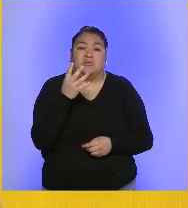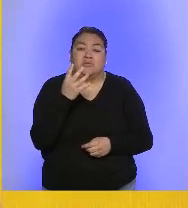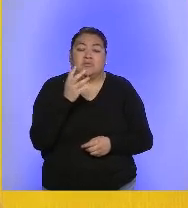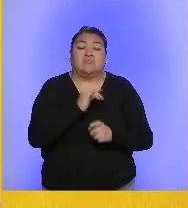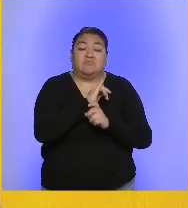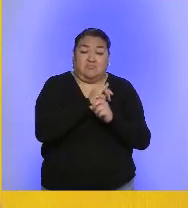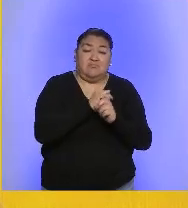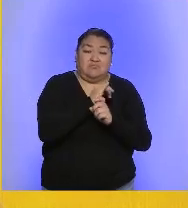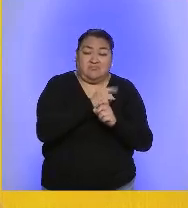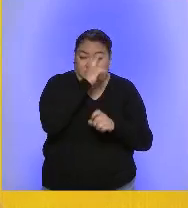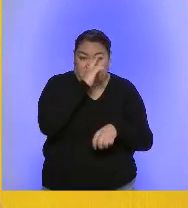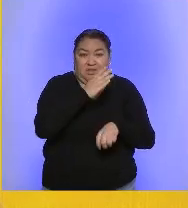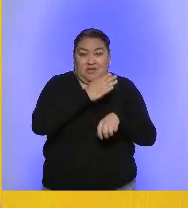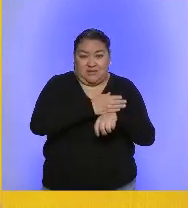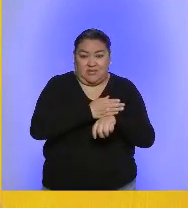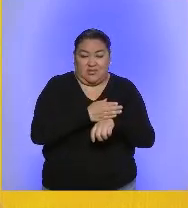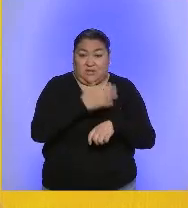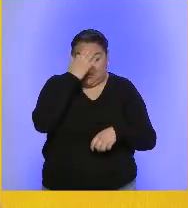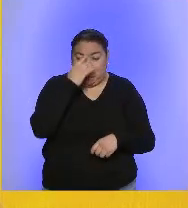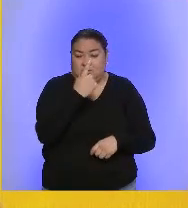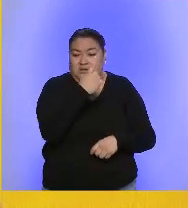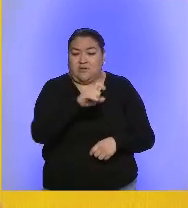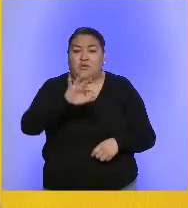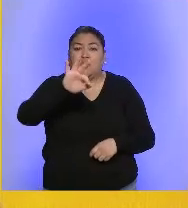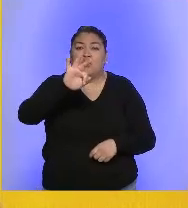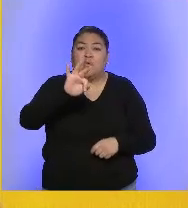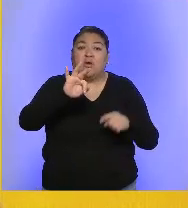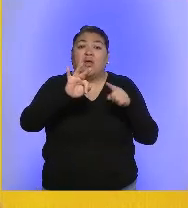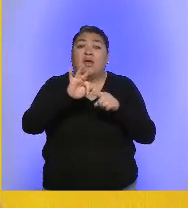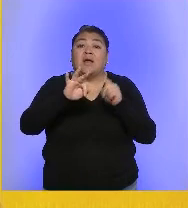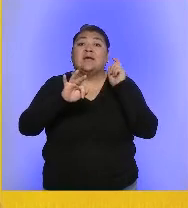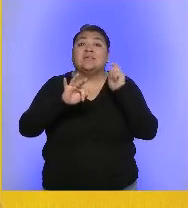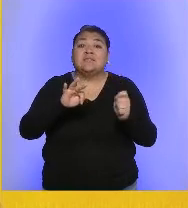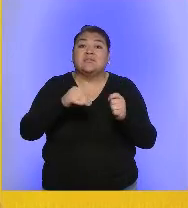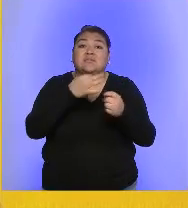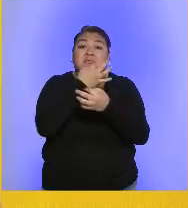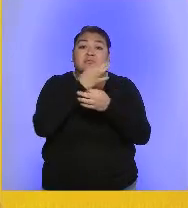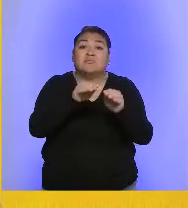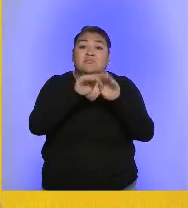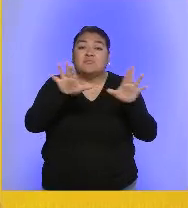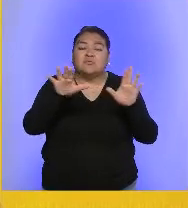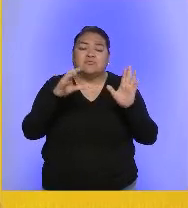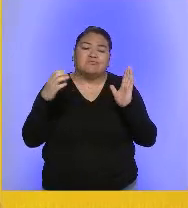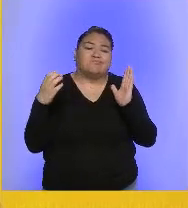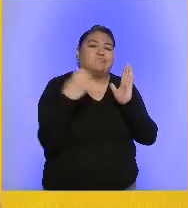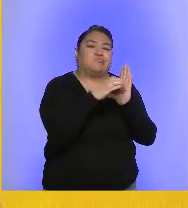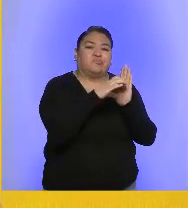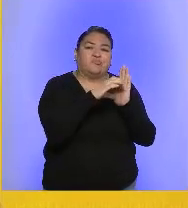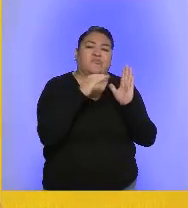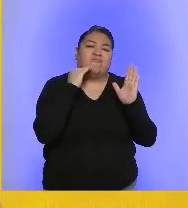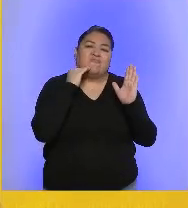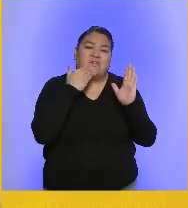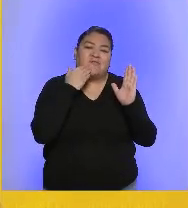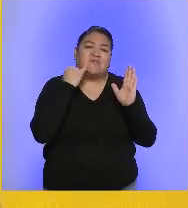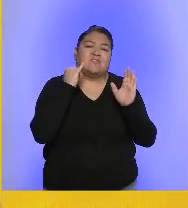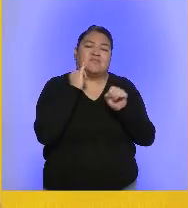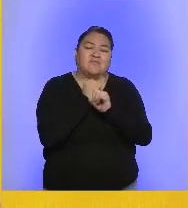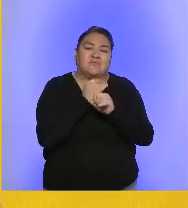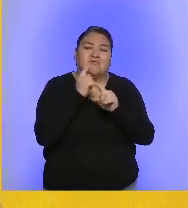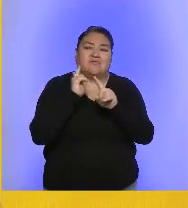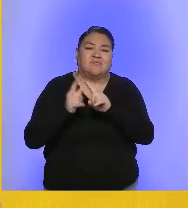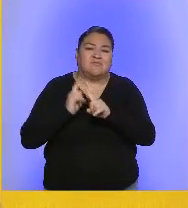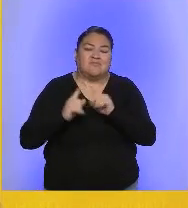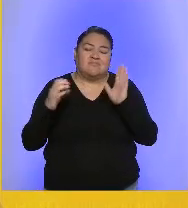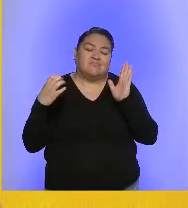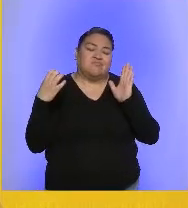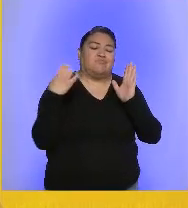140 se basaron en denuncias relacionadas con publicaciones en redes sociales o diversos sitios de internet. Las 24